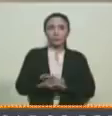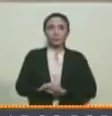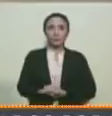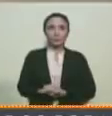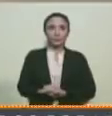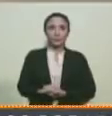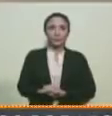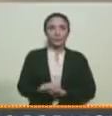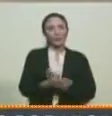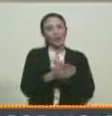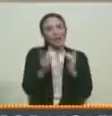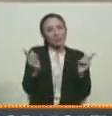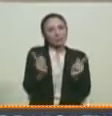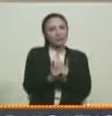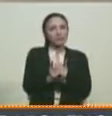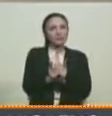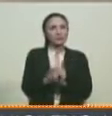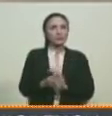pequeña,